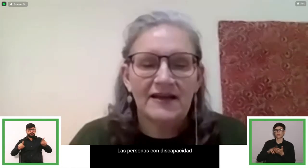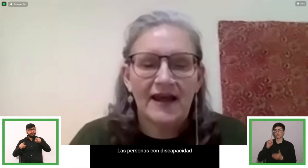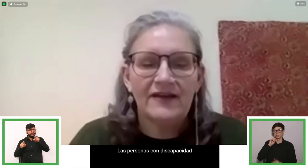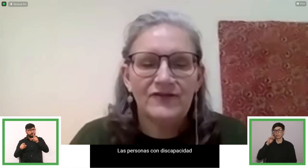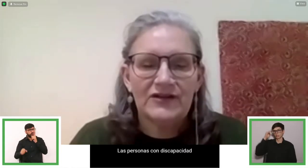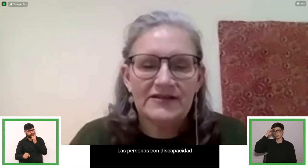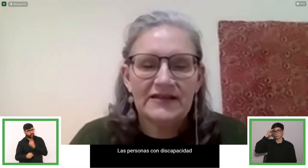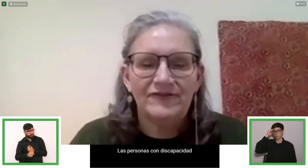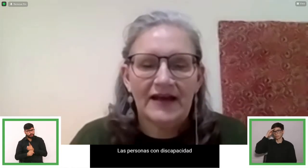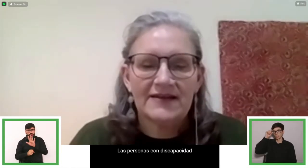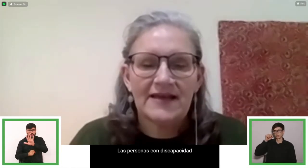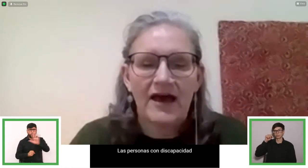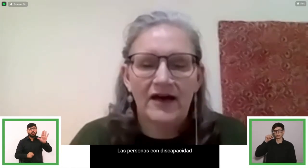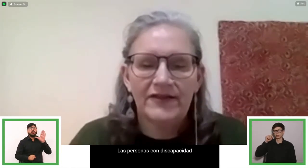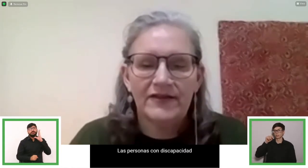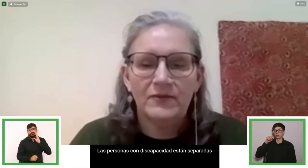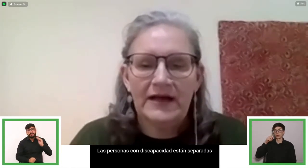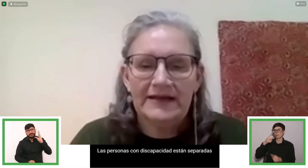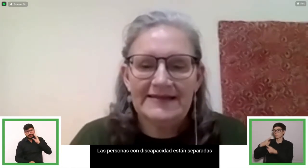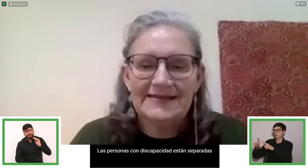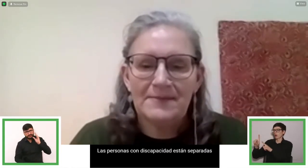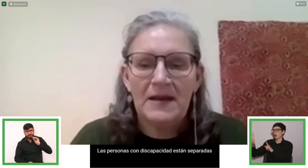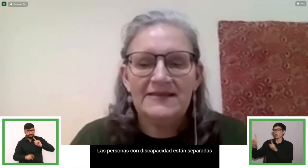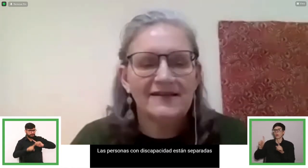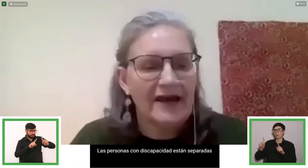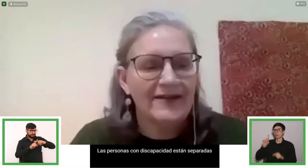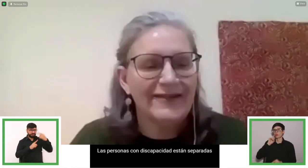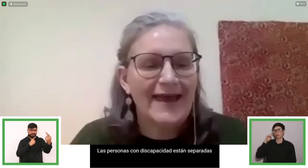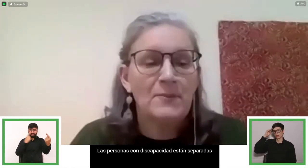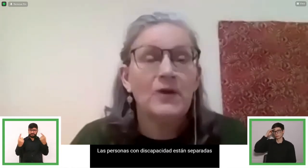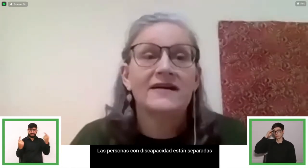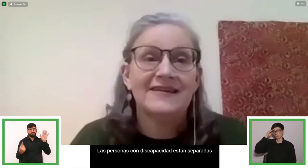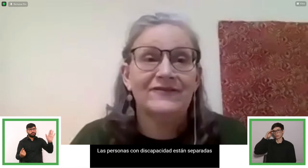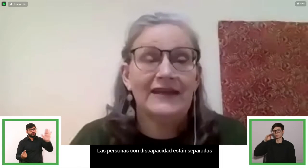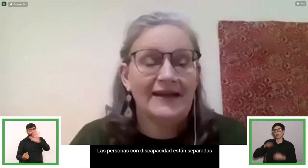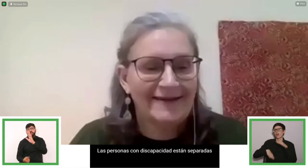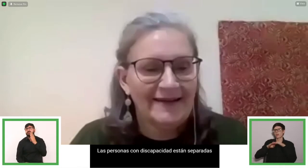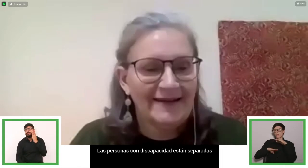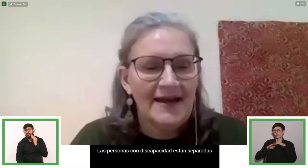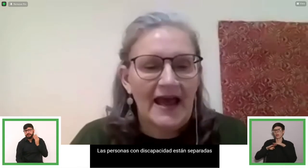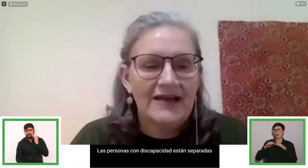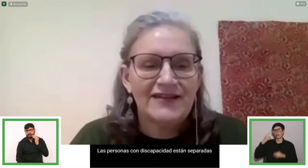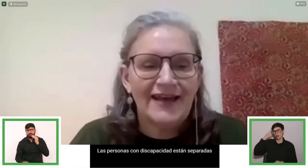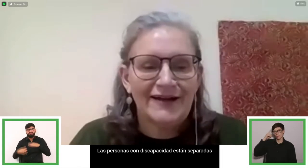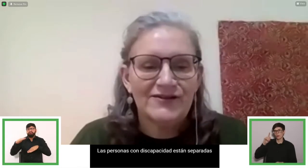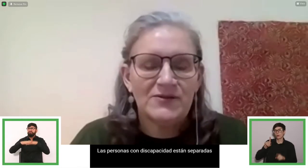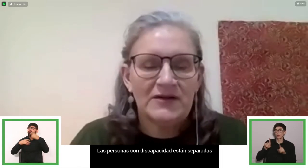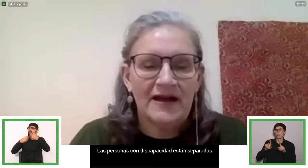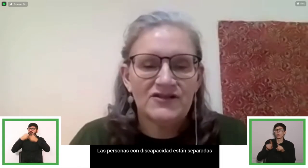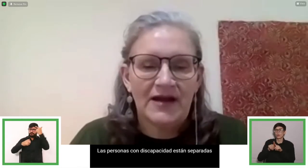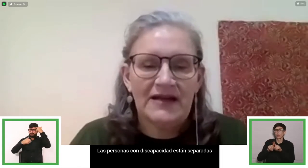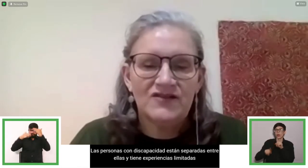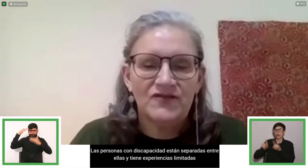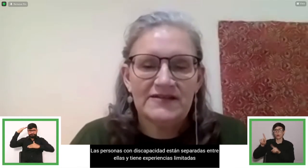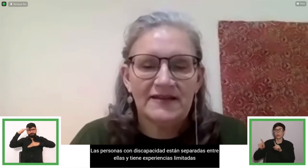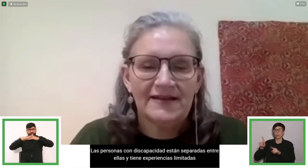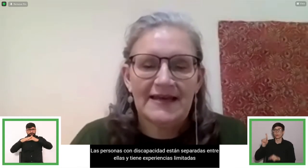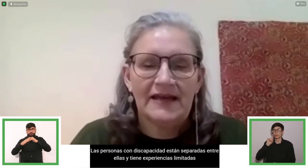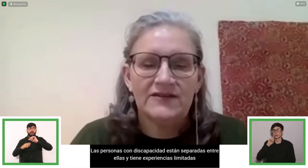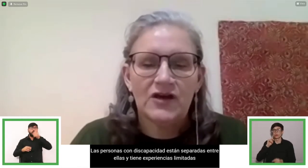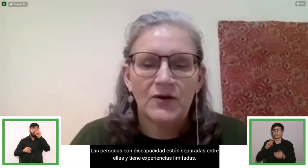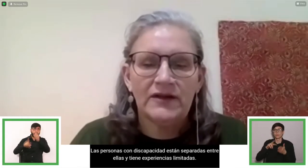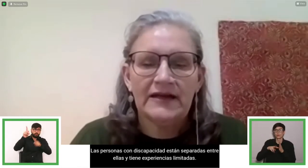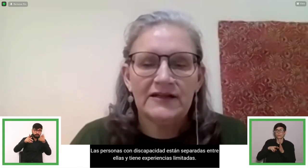experiencias limitadas. El aislamiento tiene efectos adversos en la salud mental y la productividad, y los